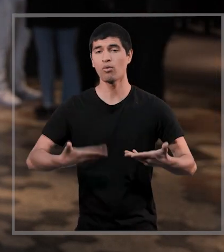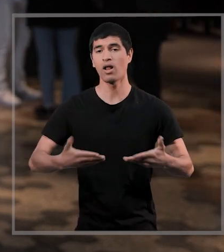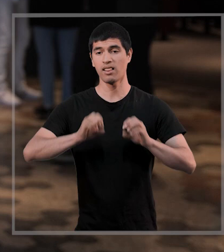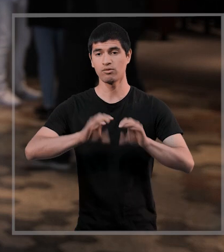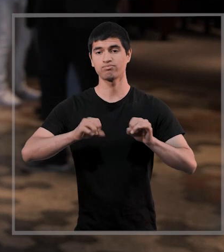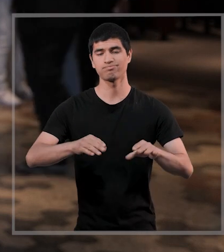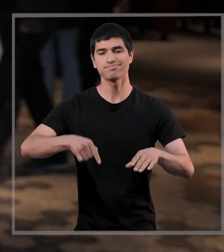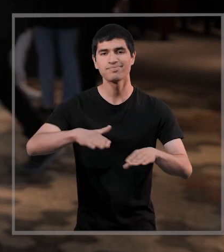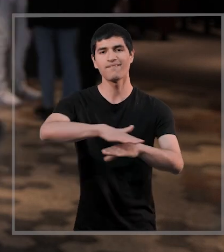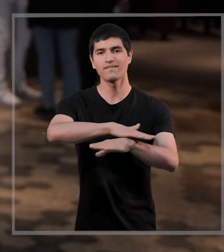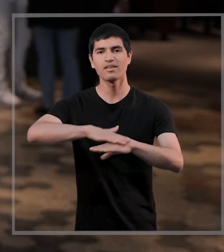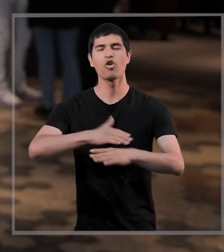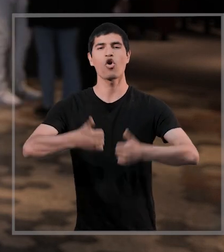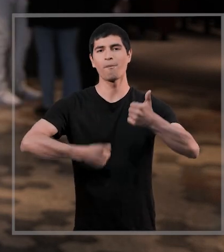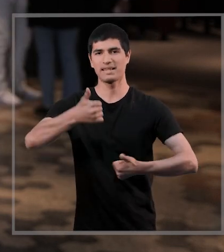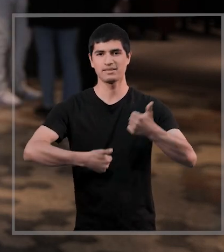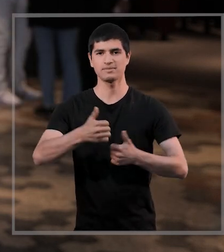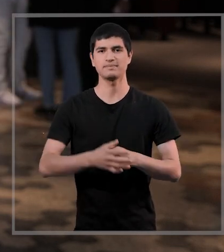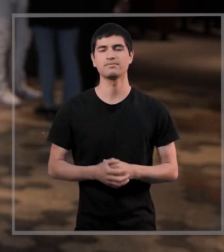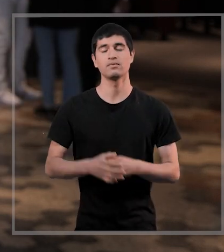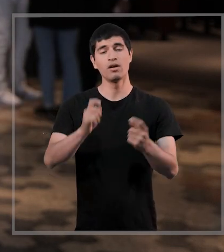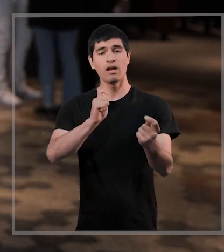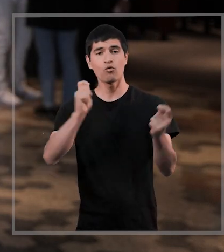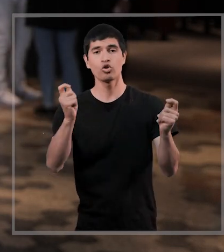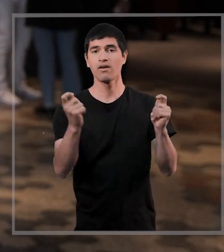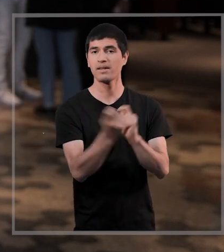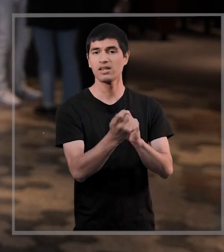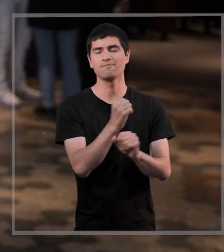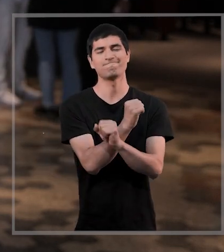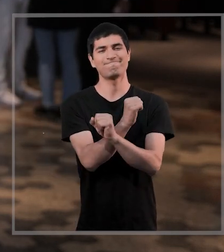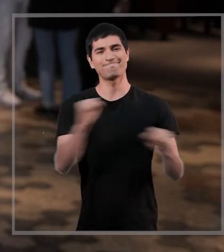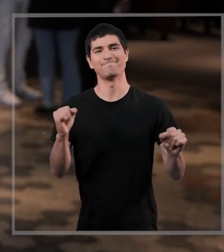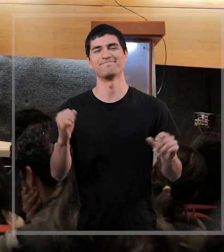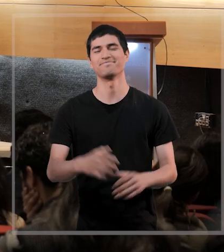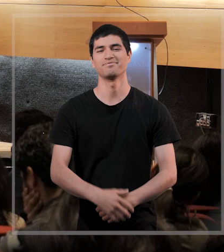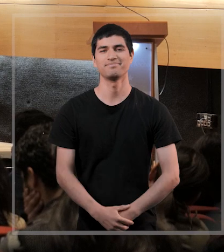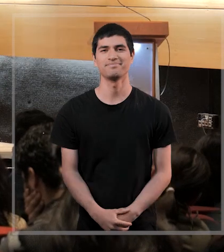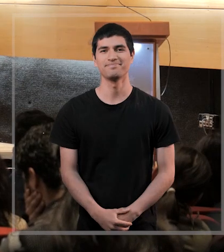educación, que está básicamente por competencia. Cosa que evolutivamente es imposible.